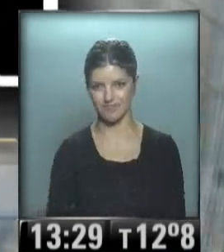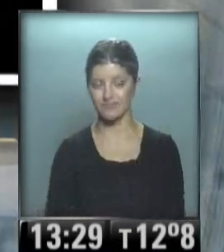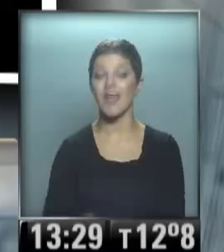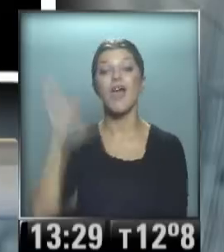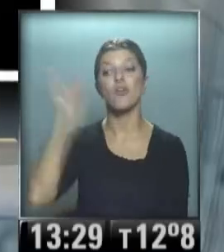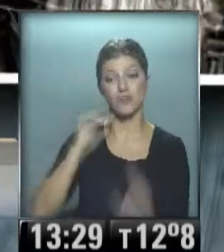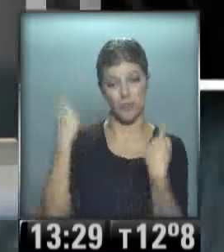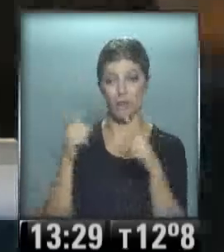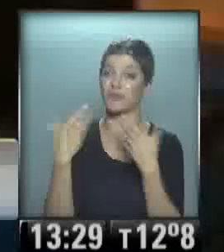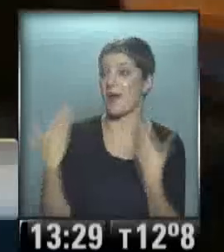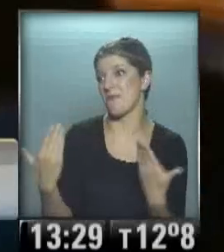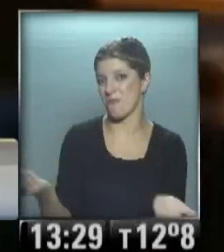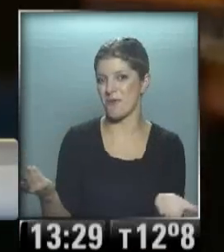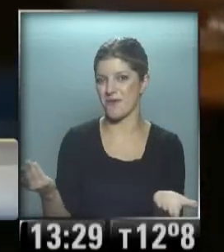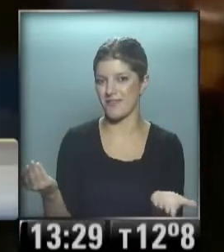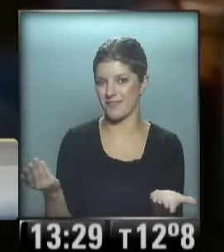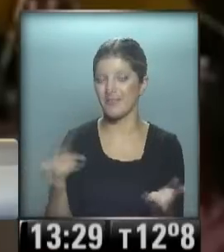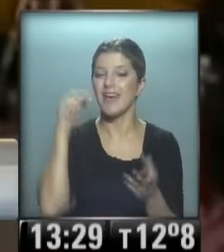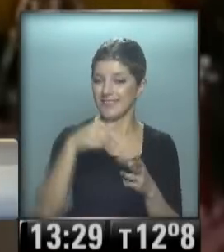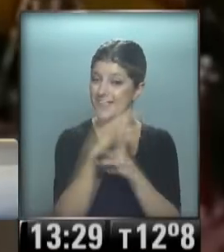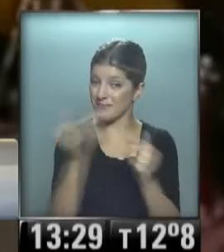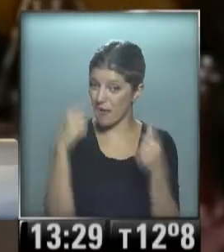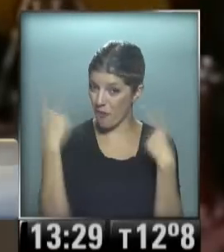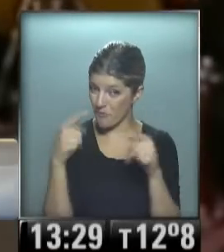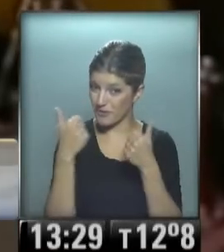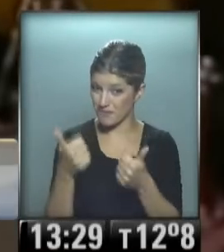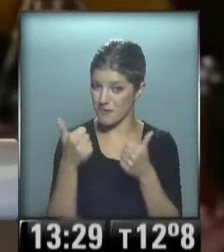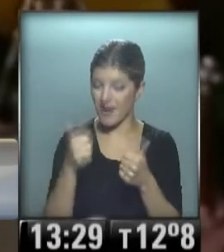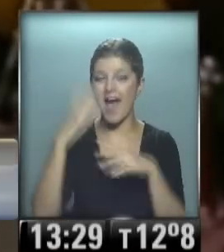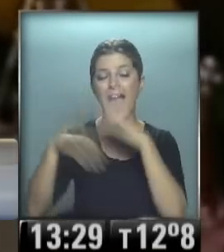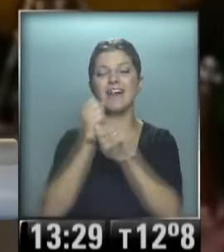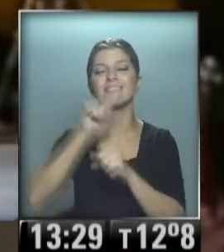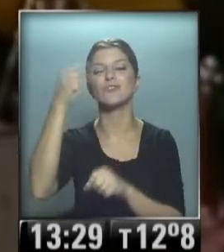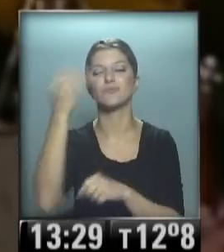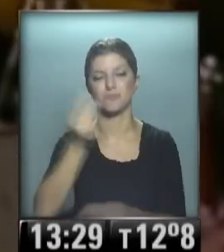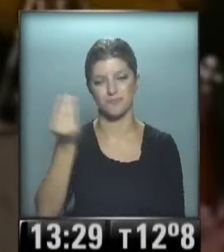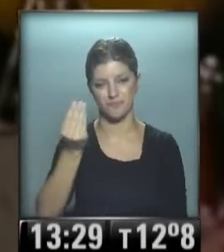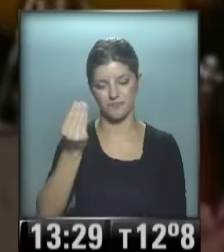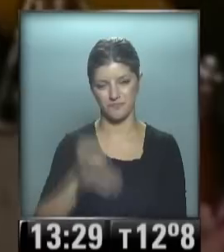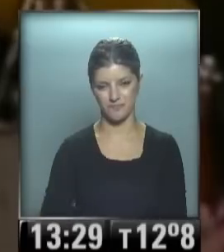música de Braxton, por supuesto. Nos vemos con buena música. Hasta el sábado. Hasta el sábado.